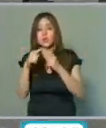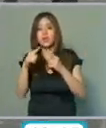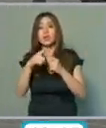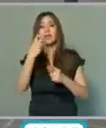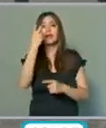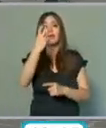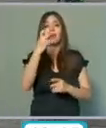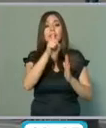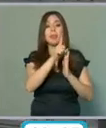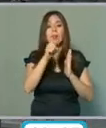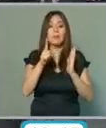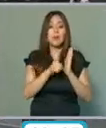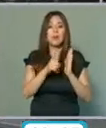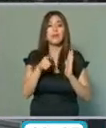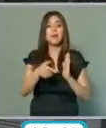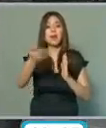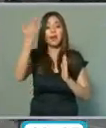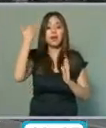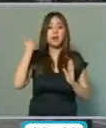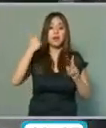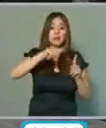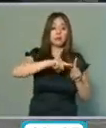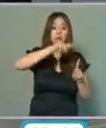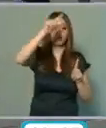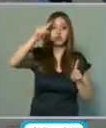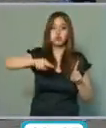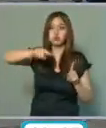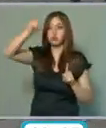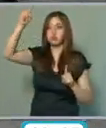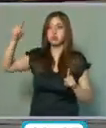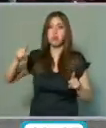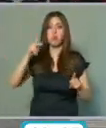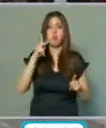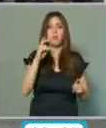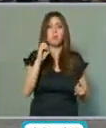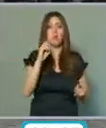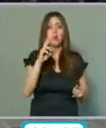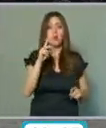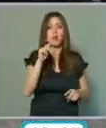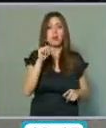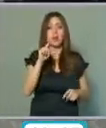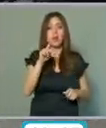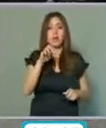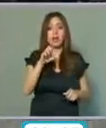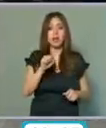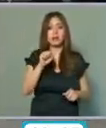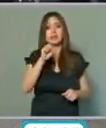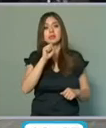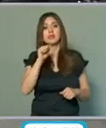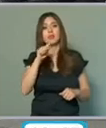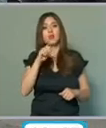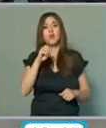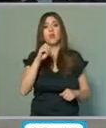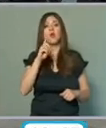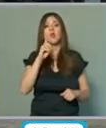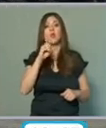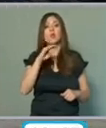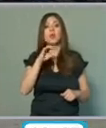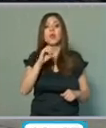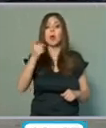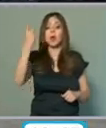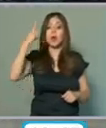departamentos que había de lo que son los arcos de los portales de Santo Domingo, en donde era un barrio universitario, allí